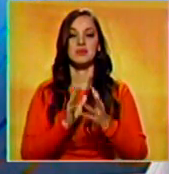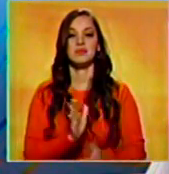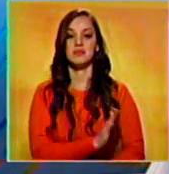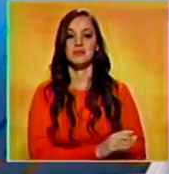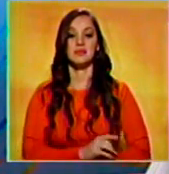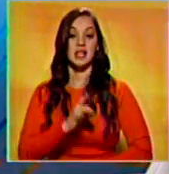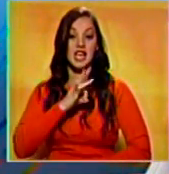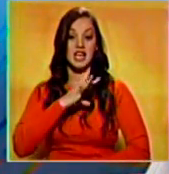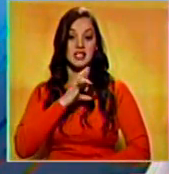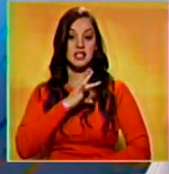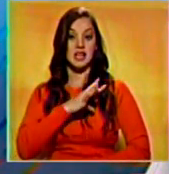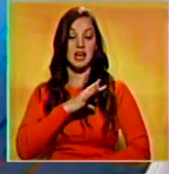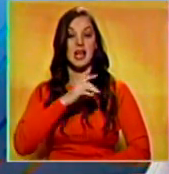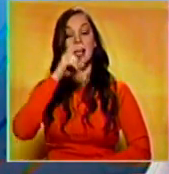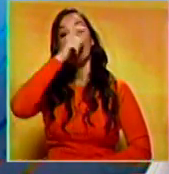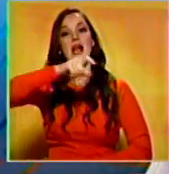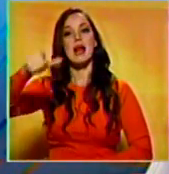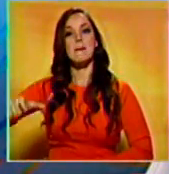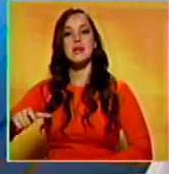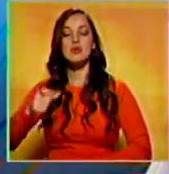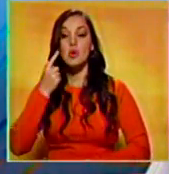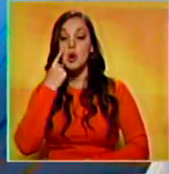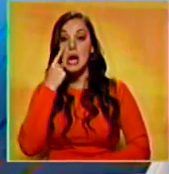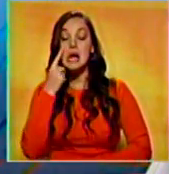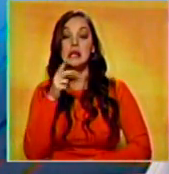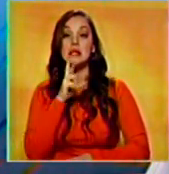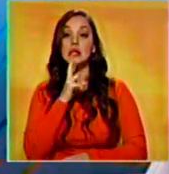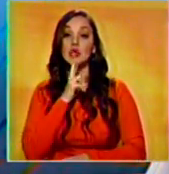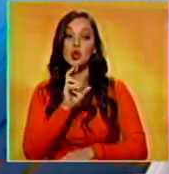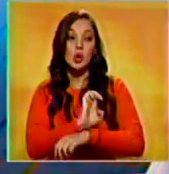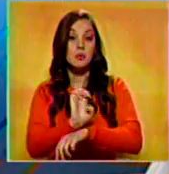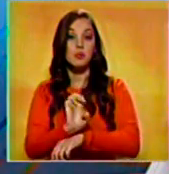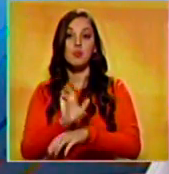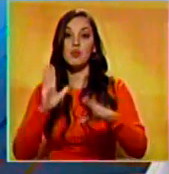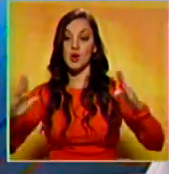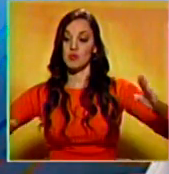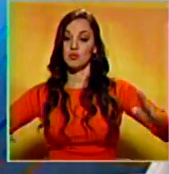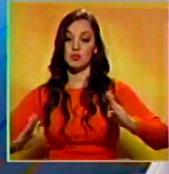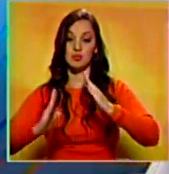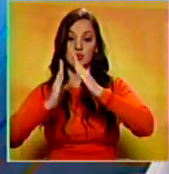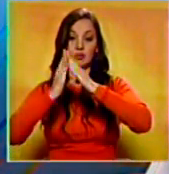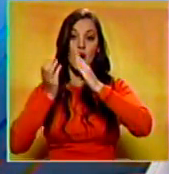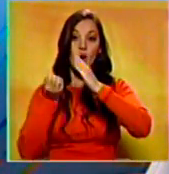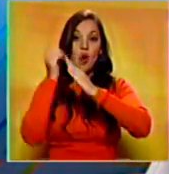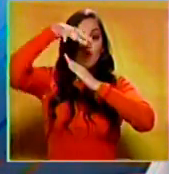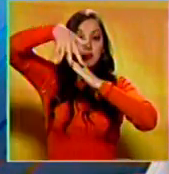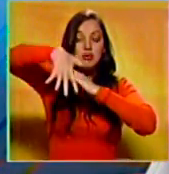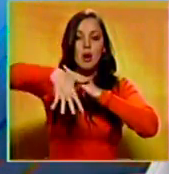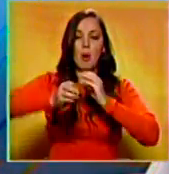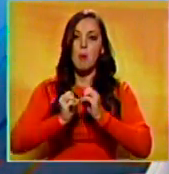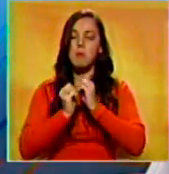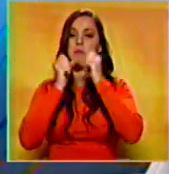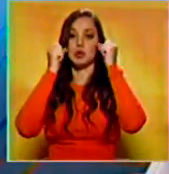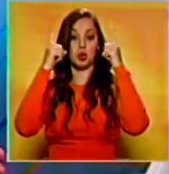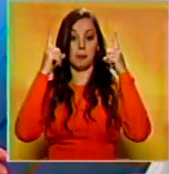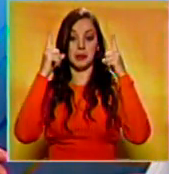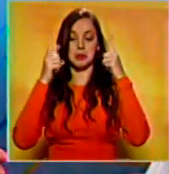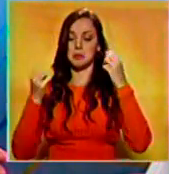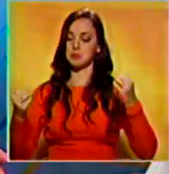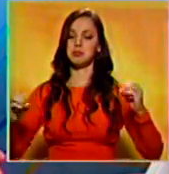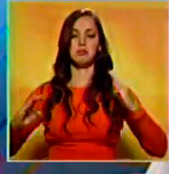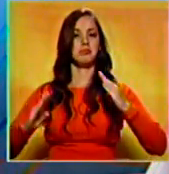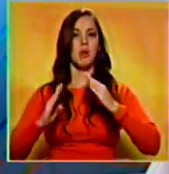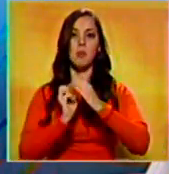En Chile, las autoridades mantienen la alerta roja en las poblaciones alrededor del volcán Calbuco, que estalló sorpresivamente este miércoles, provocando